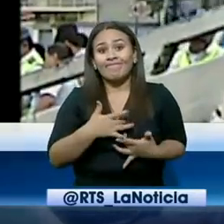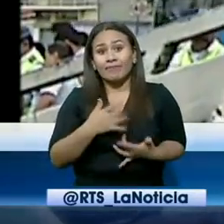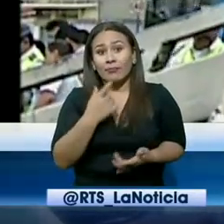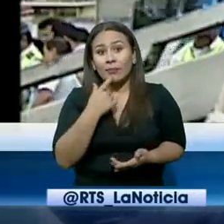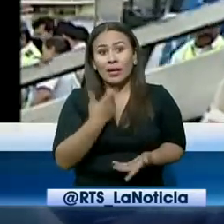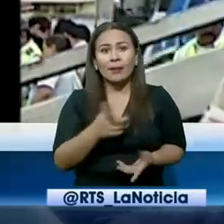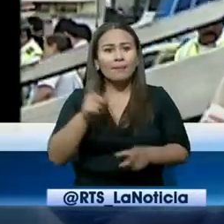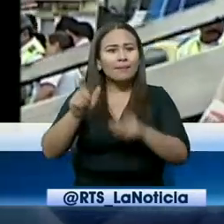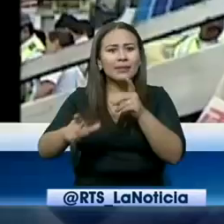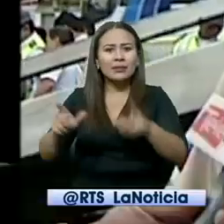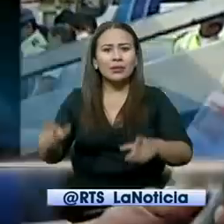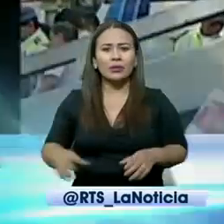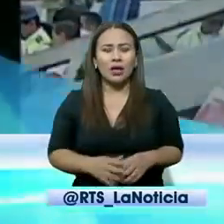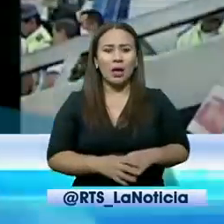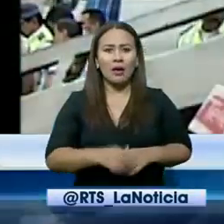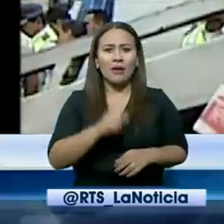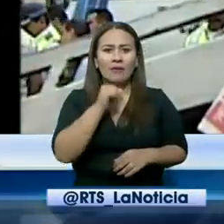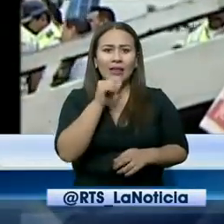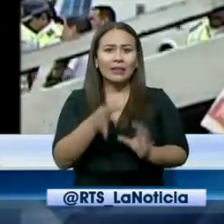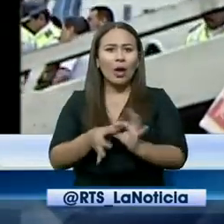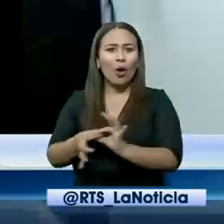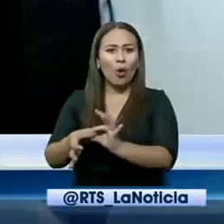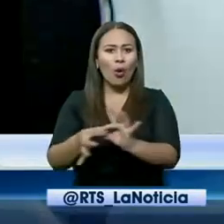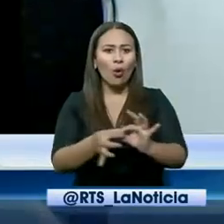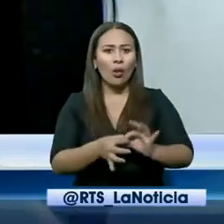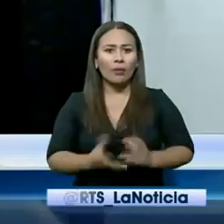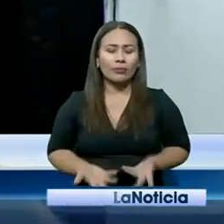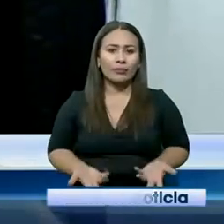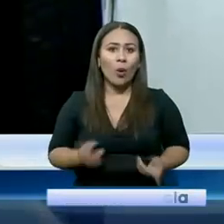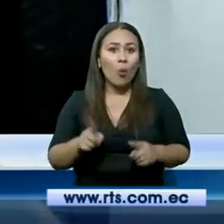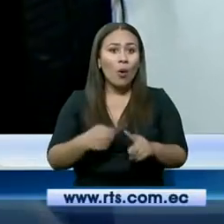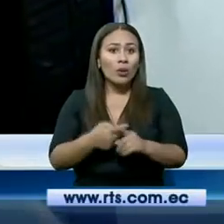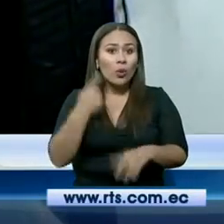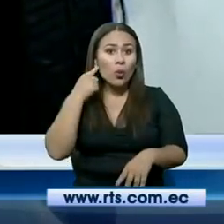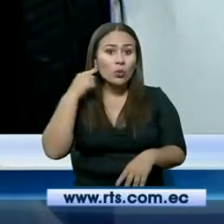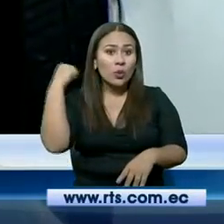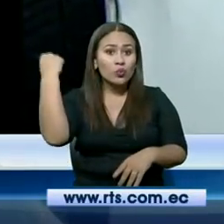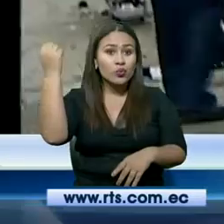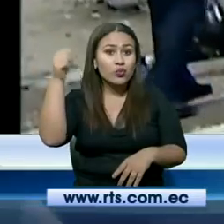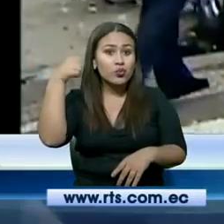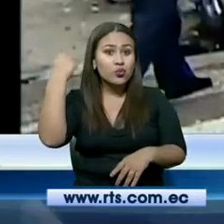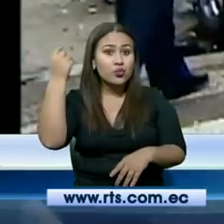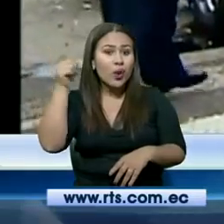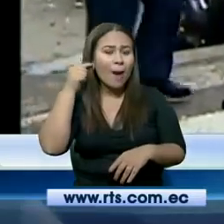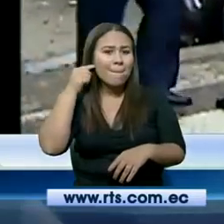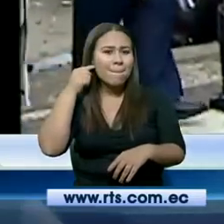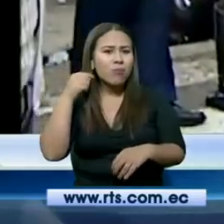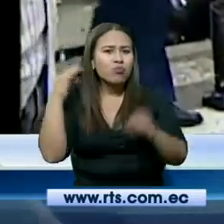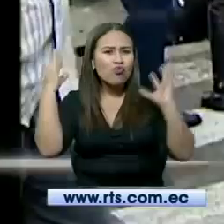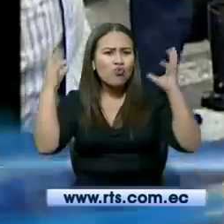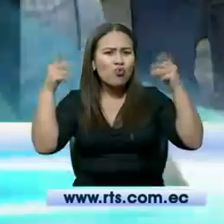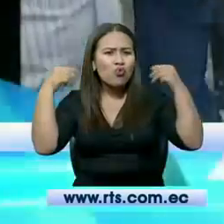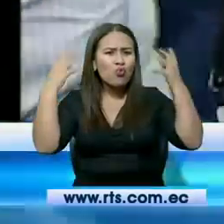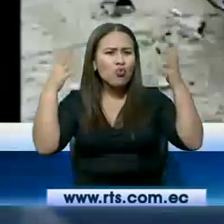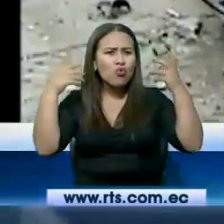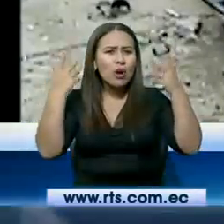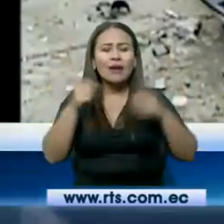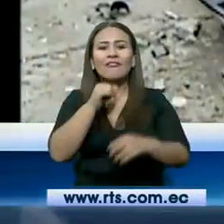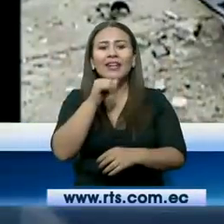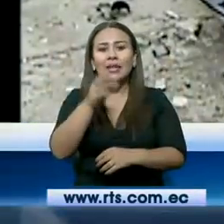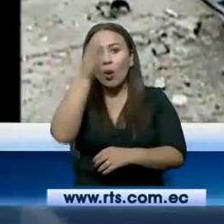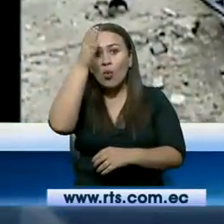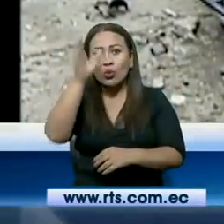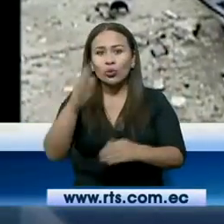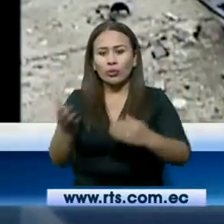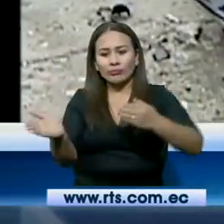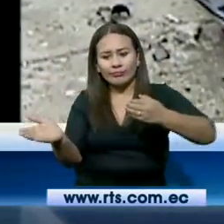las personas no tienen ese sentido de colaboración en el momento que escuchan balizas y sirenas encendidas, porque no tenemos la cultura de dar